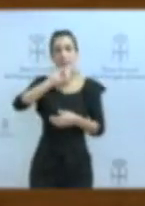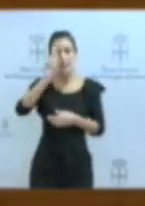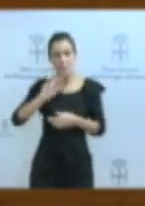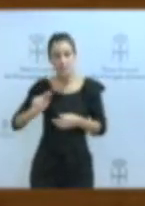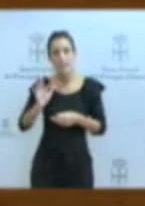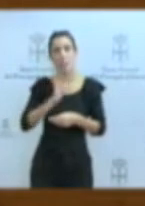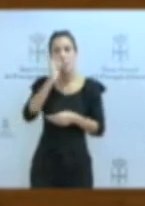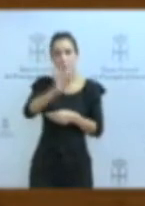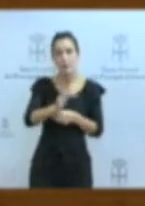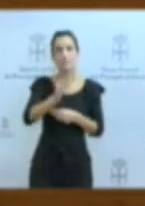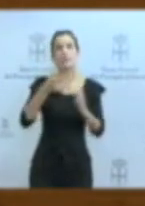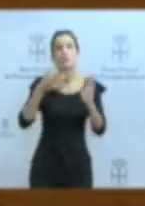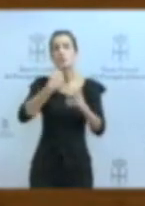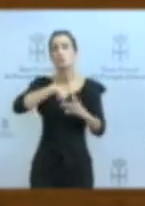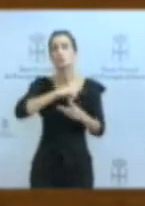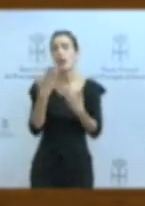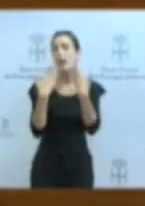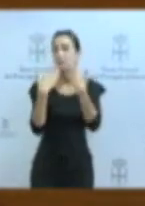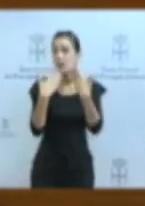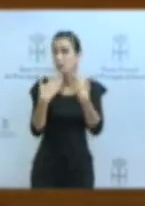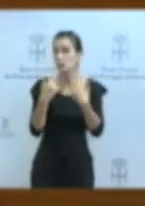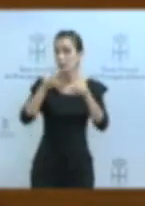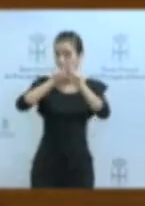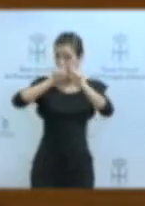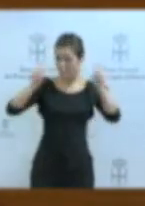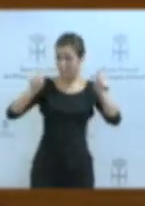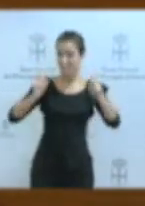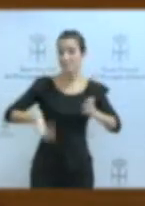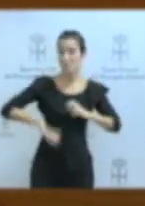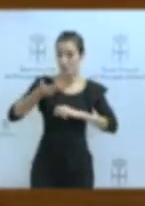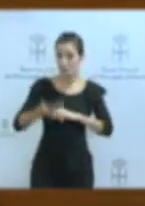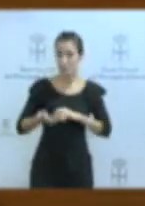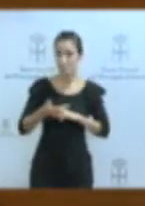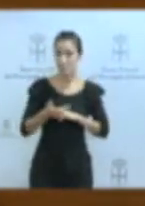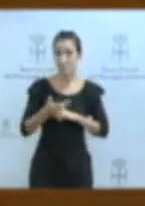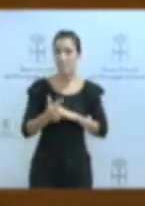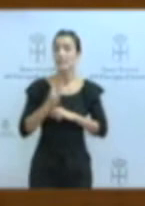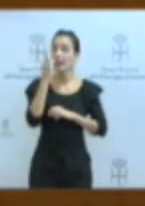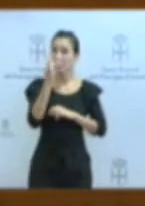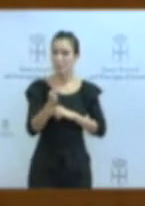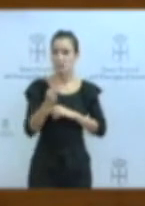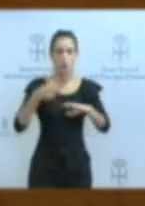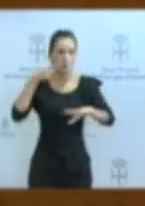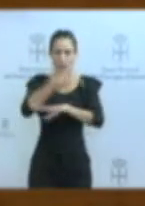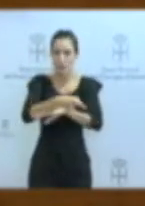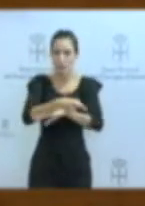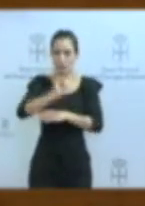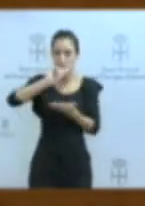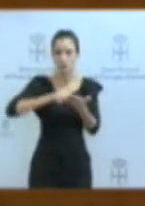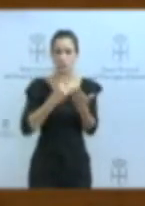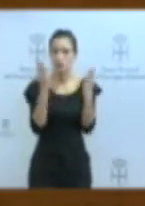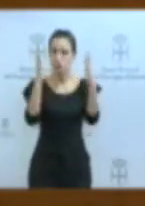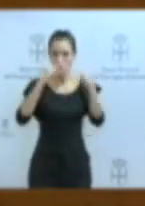francamente importantes y que, obviamente, no tienen ninguna obligación contractual ni jurídica de comunicar al Gobierno del